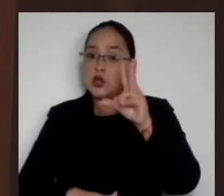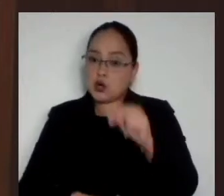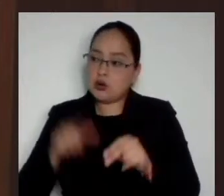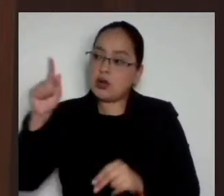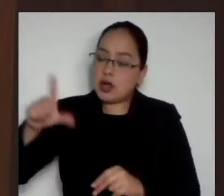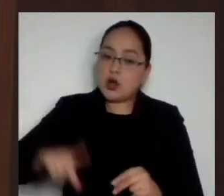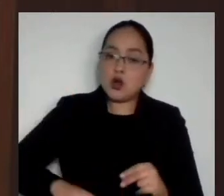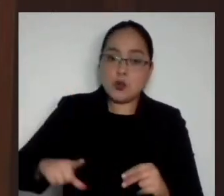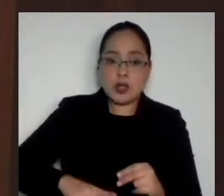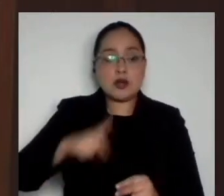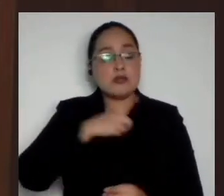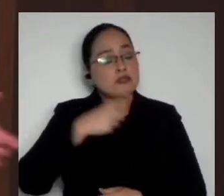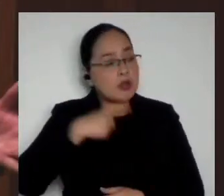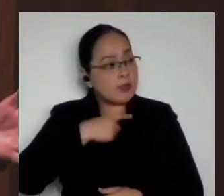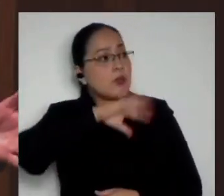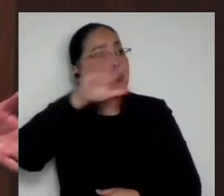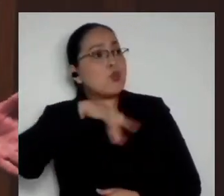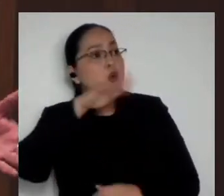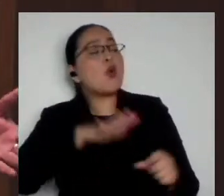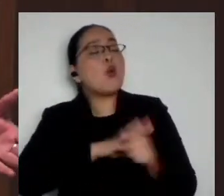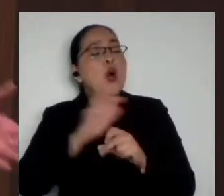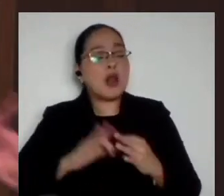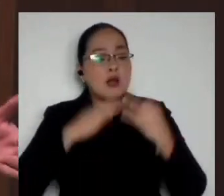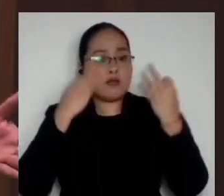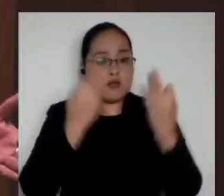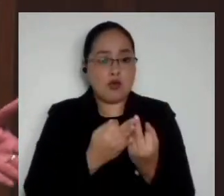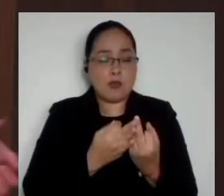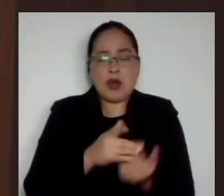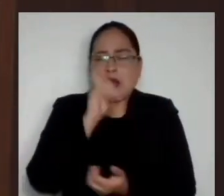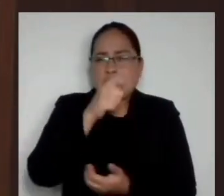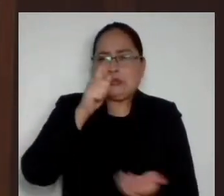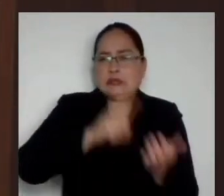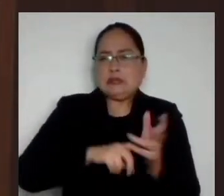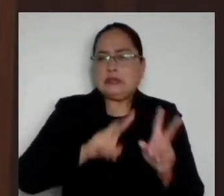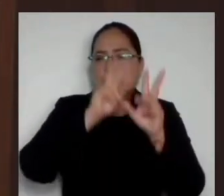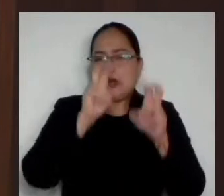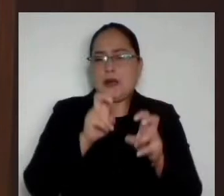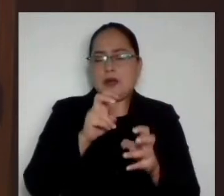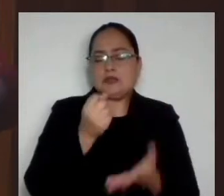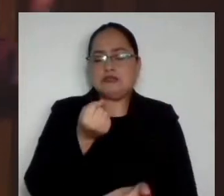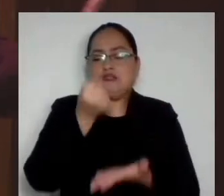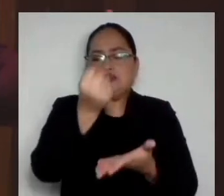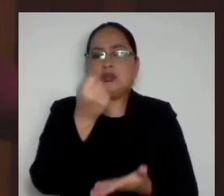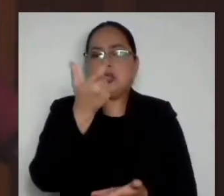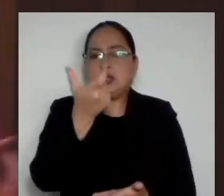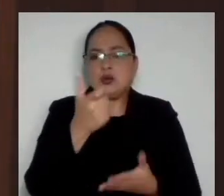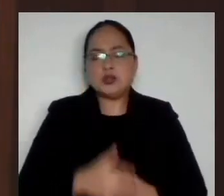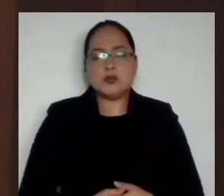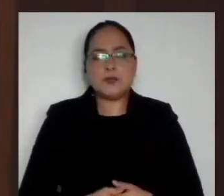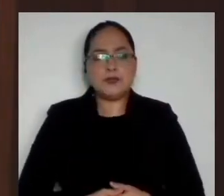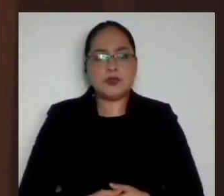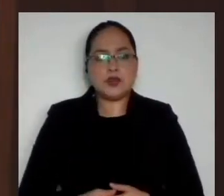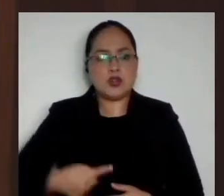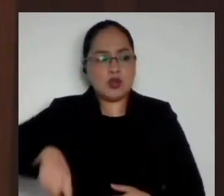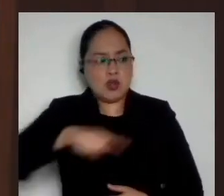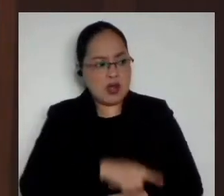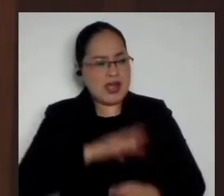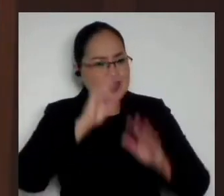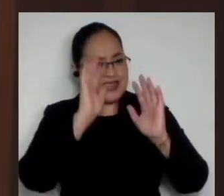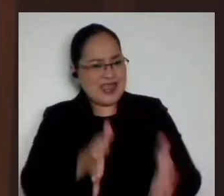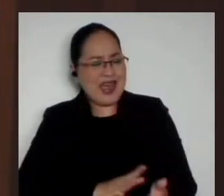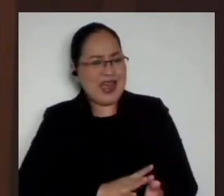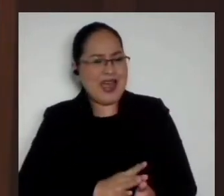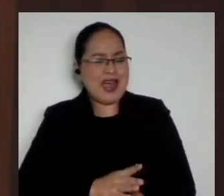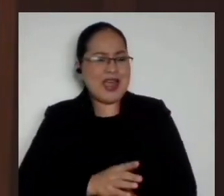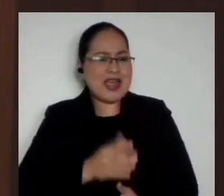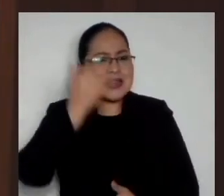recursos. Entonces, por eso digo, ya, evitemos los mitos, porque si